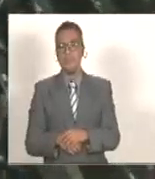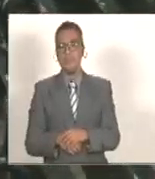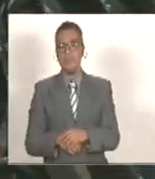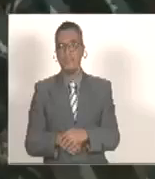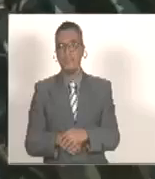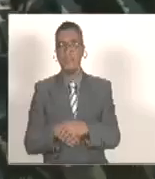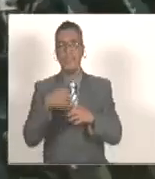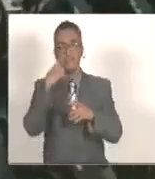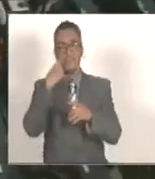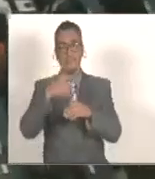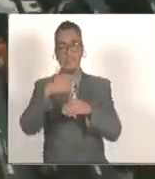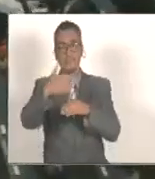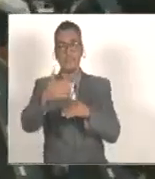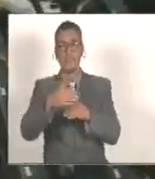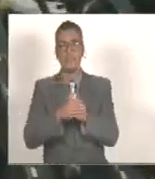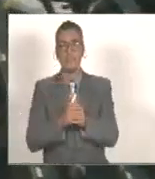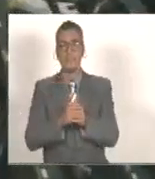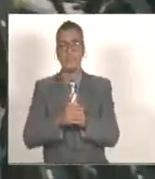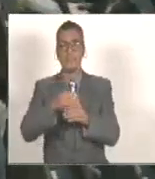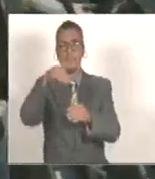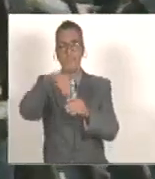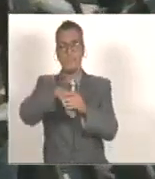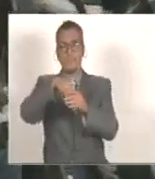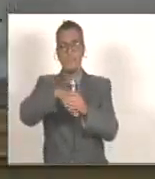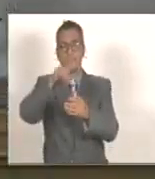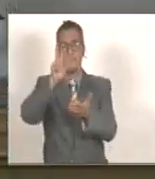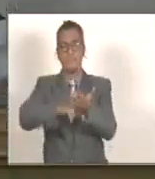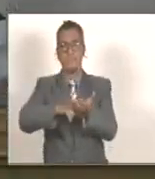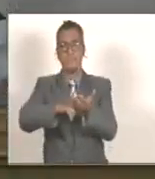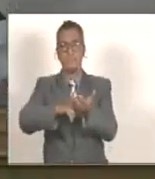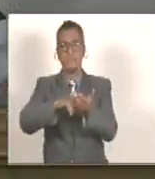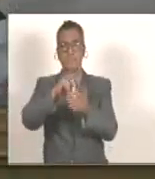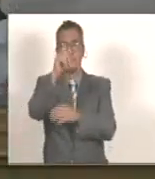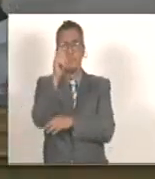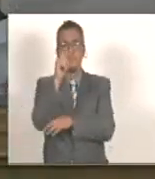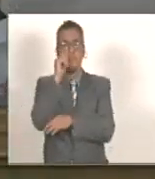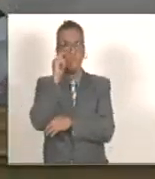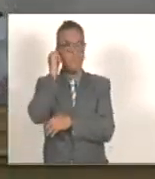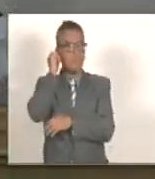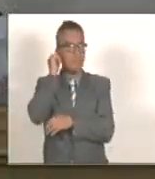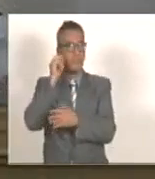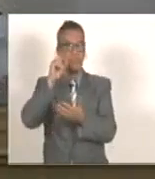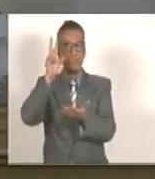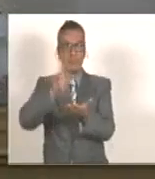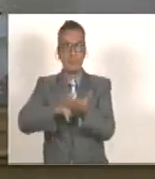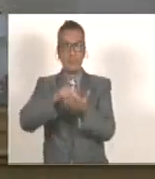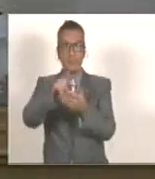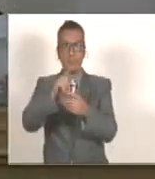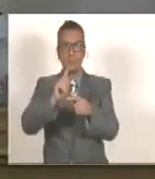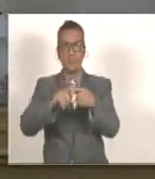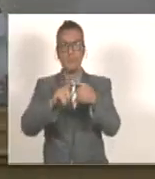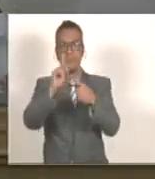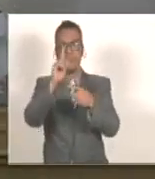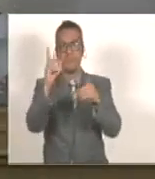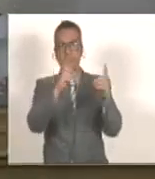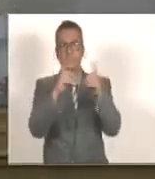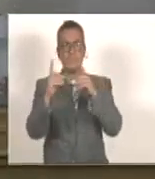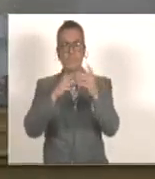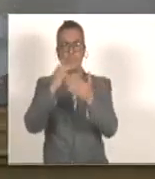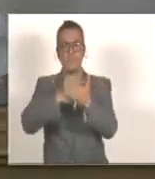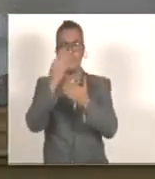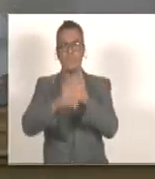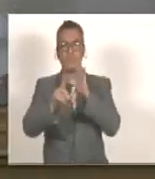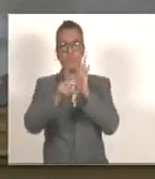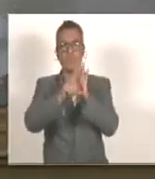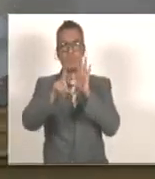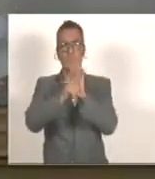En consecuencia al voto aprobatorio de las diputadas y diputados, se declara aprobado en primera discusión el proyecto de